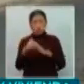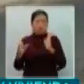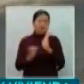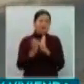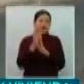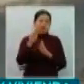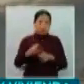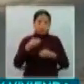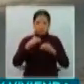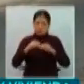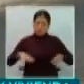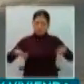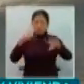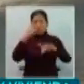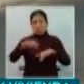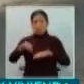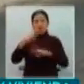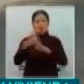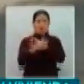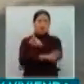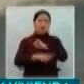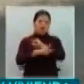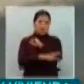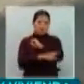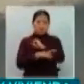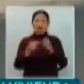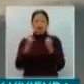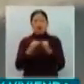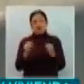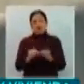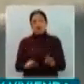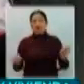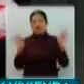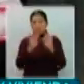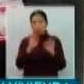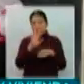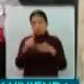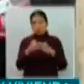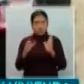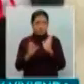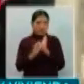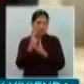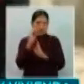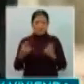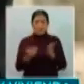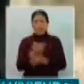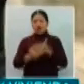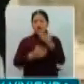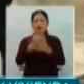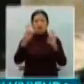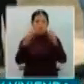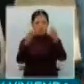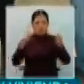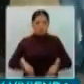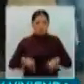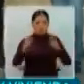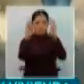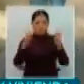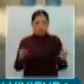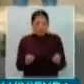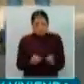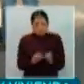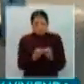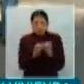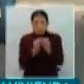a nivel del país. Por eso es la importancia del censo de la actualización cartográfica estadística,